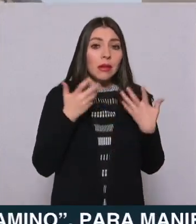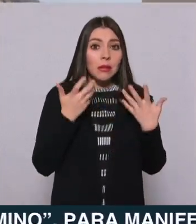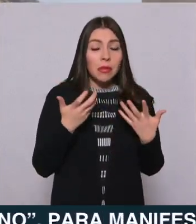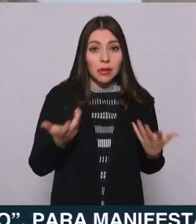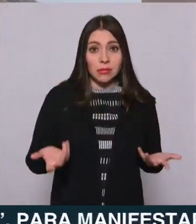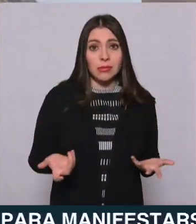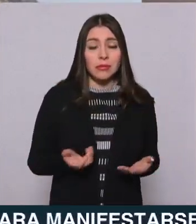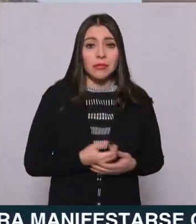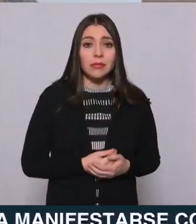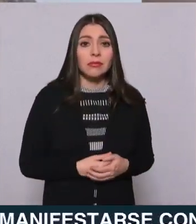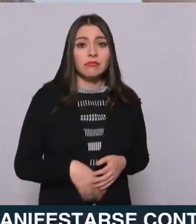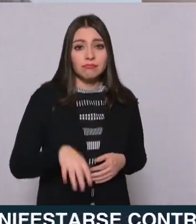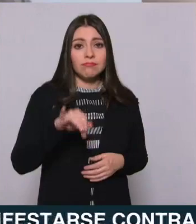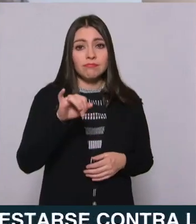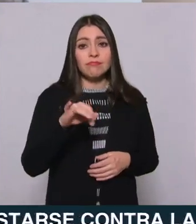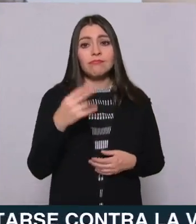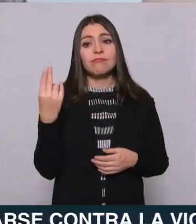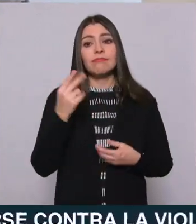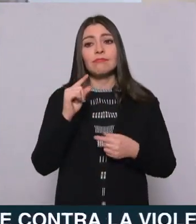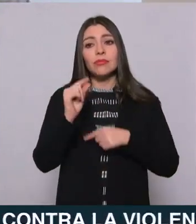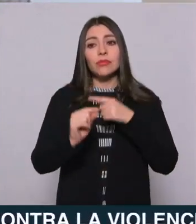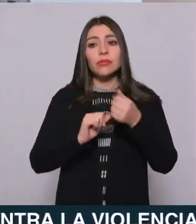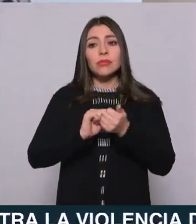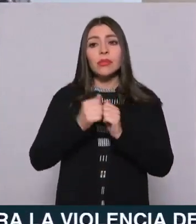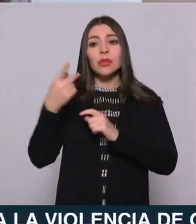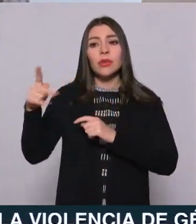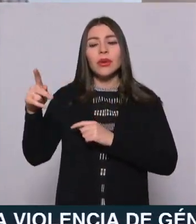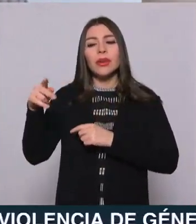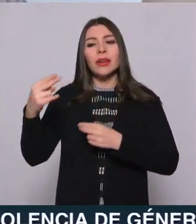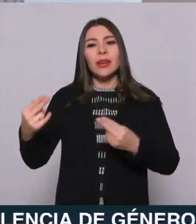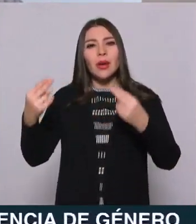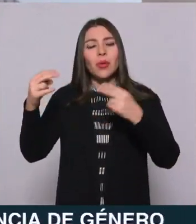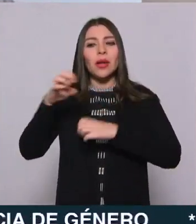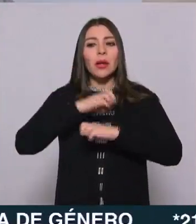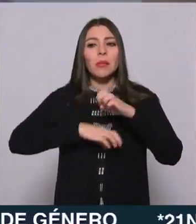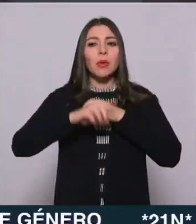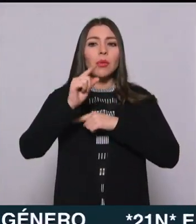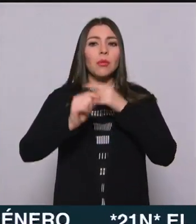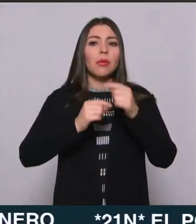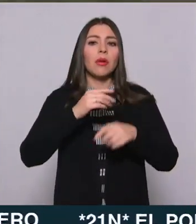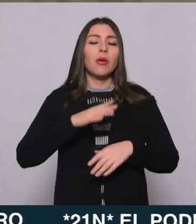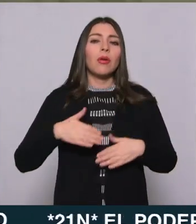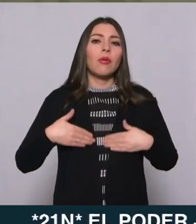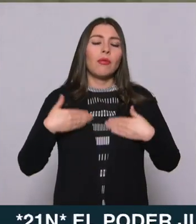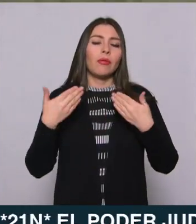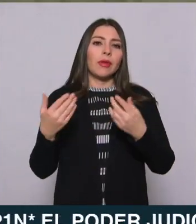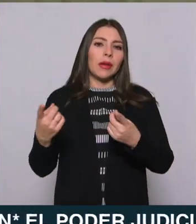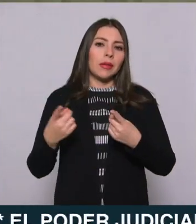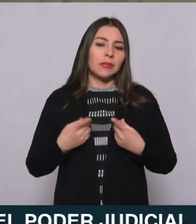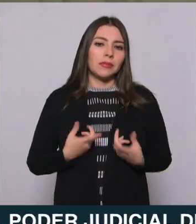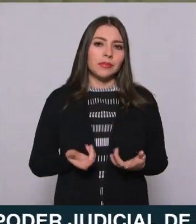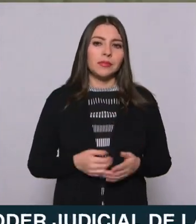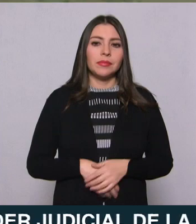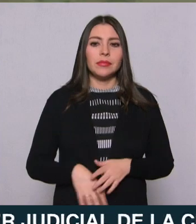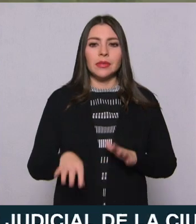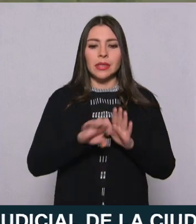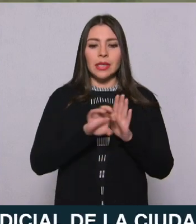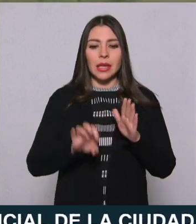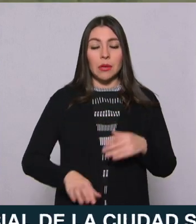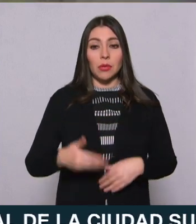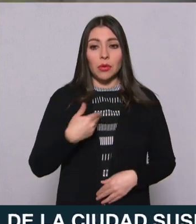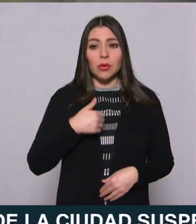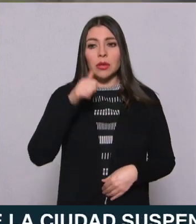sí que aparte es ganarte la confianza de la empresa. Como en mi caso, yo voy a firmar cada